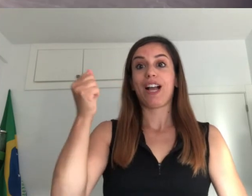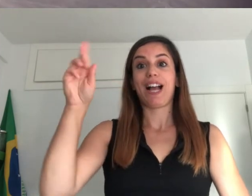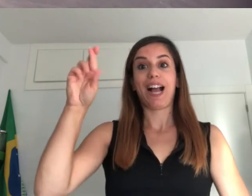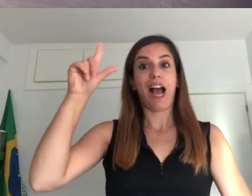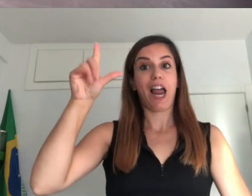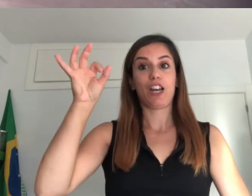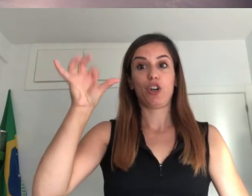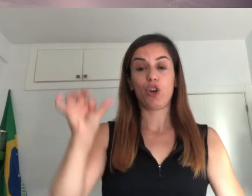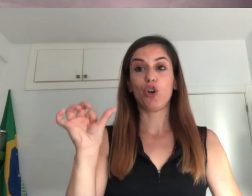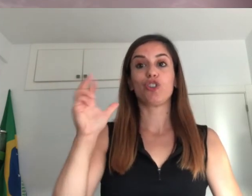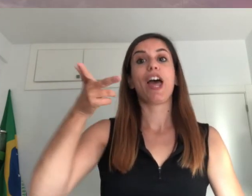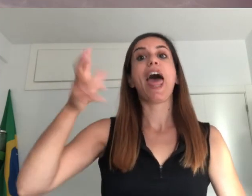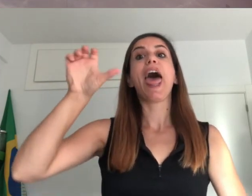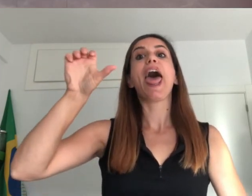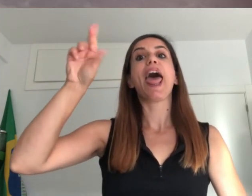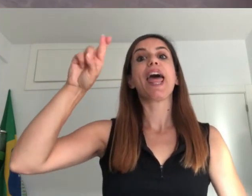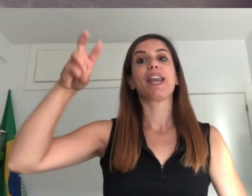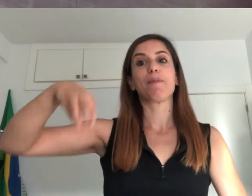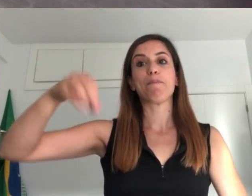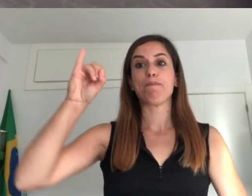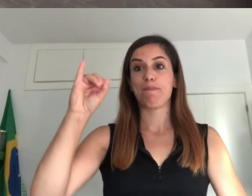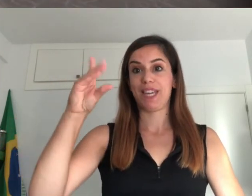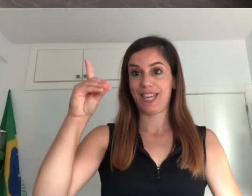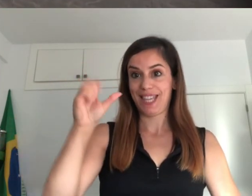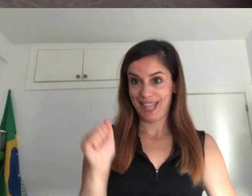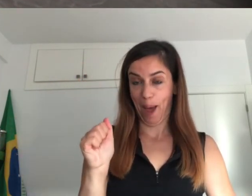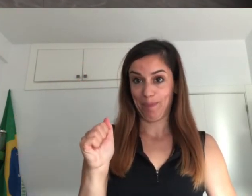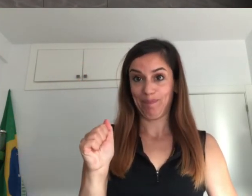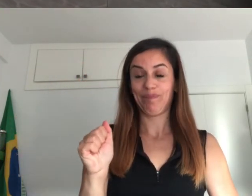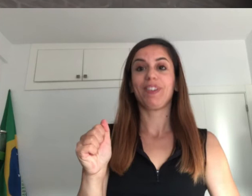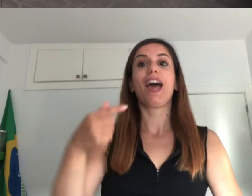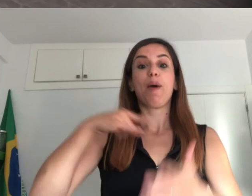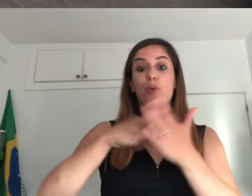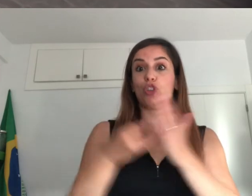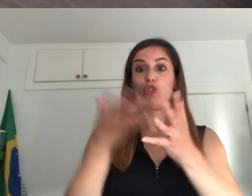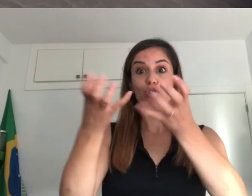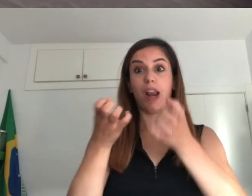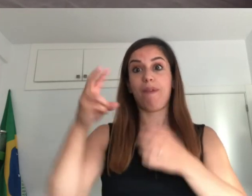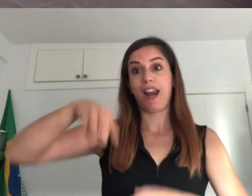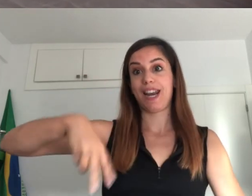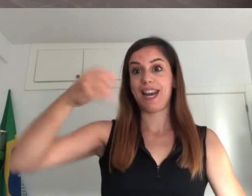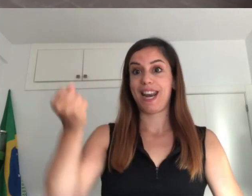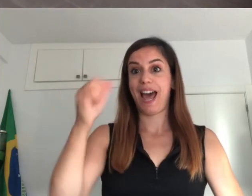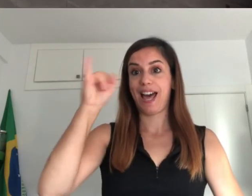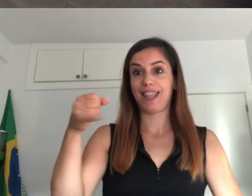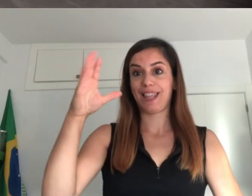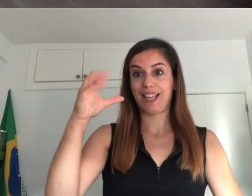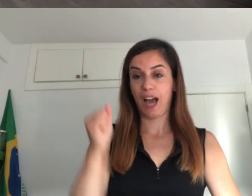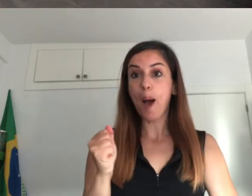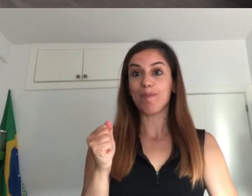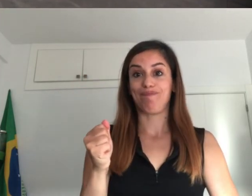atentos a próximos episodios que les llevarán más cerca de la respuesta a la gran pregunta: ¿qué son las líneas de